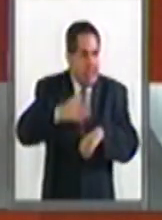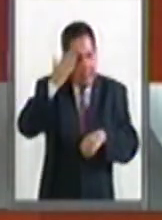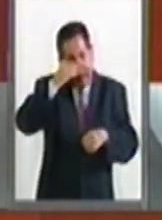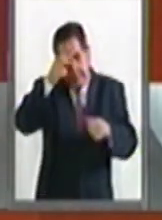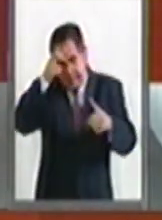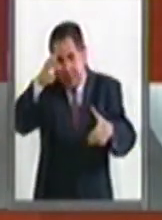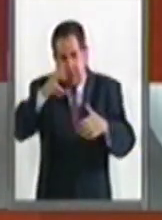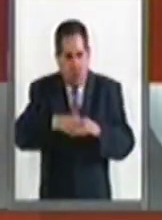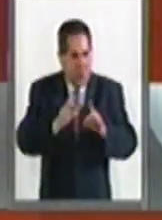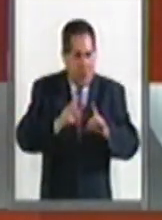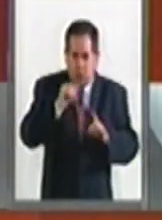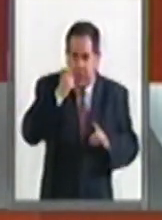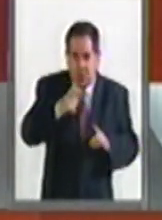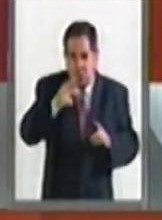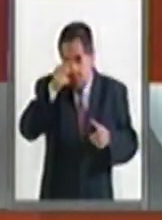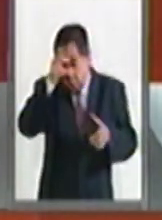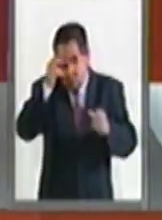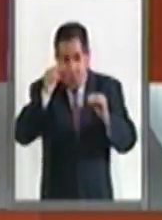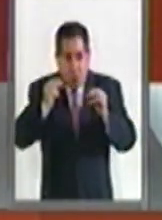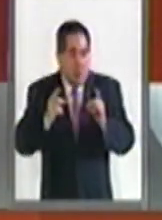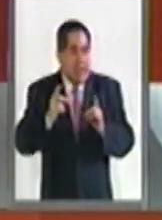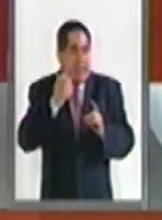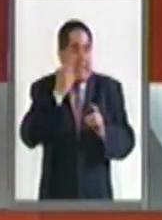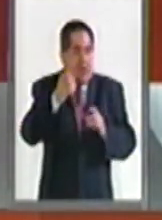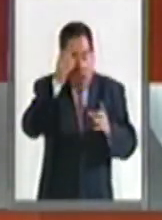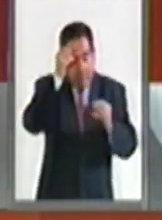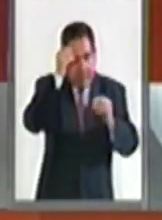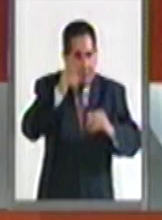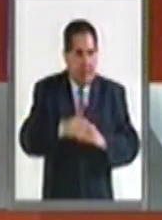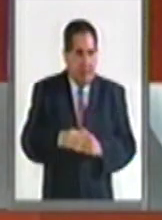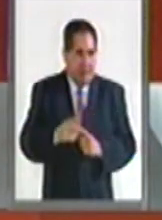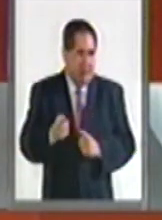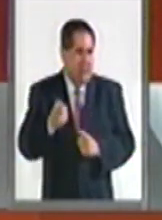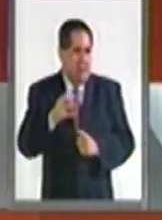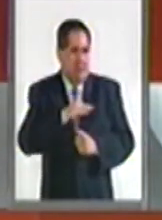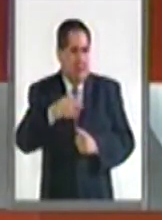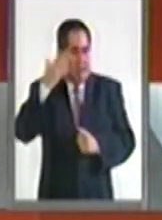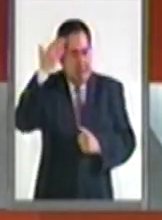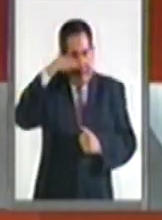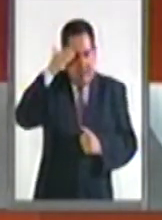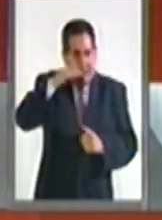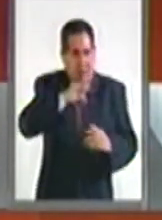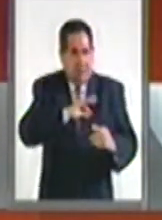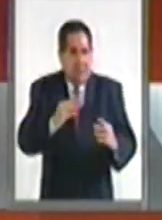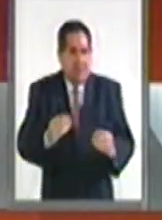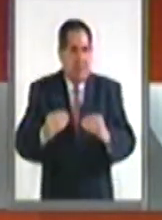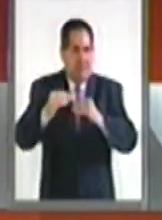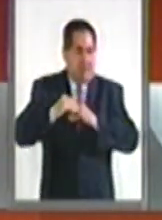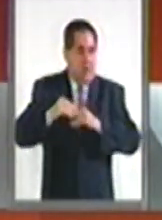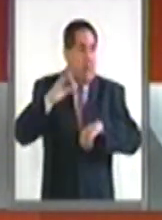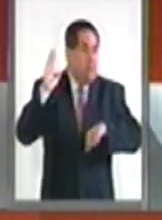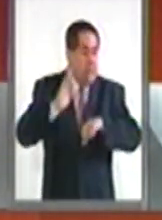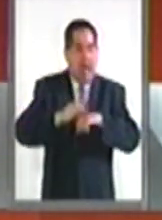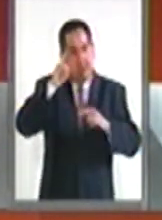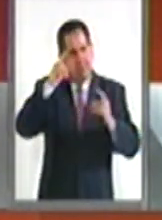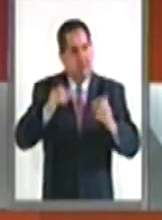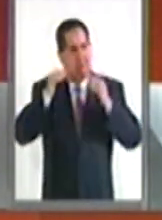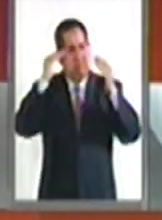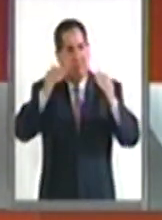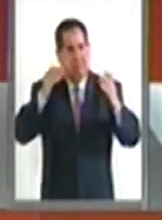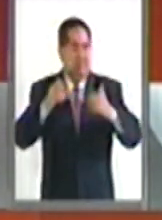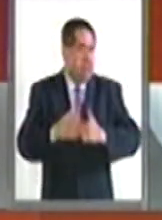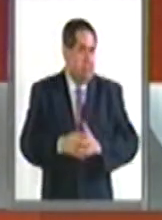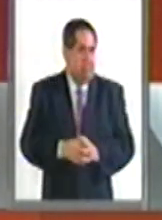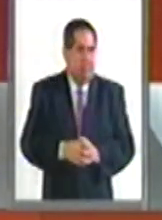ser despejada. De ahí la pregunta y la sospecha de que se puede saber y el brote que nos da una categoría superior, la